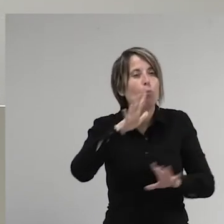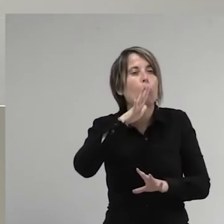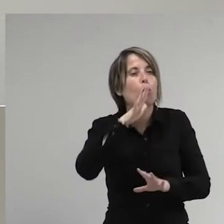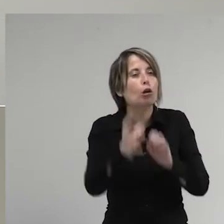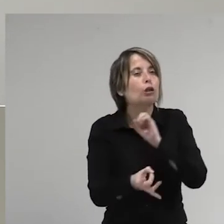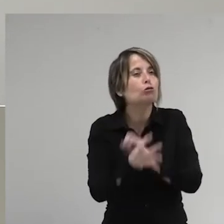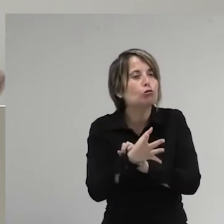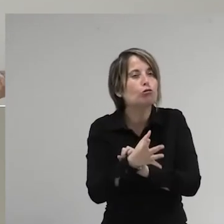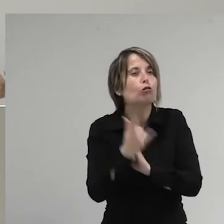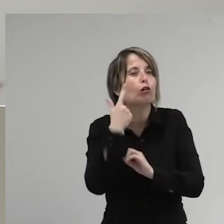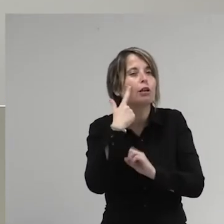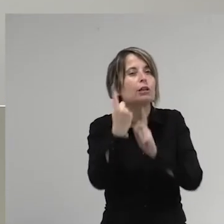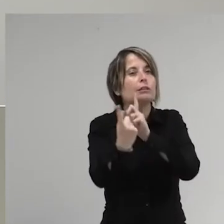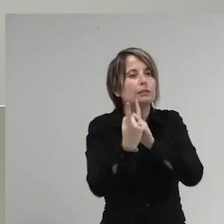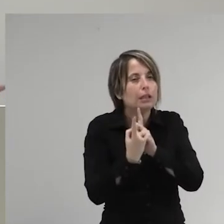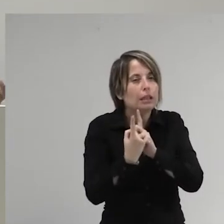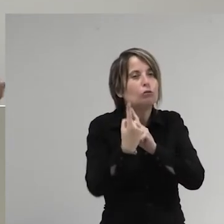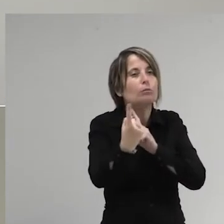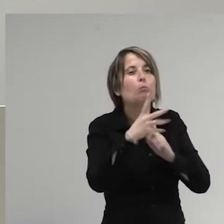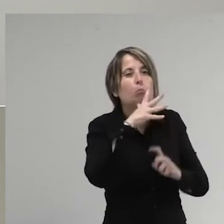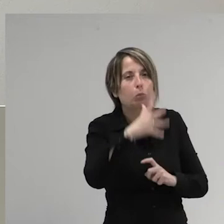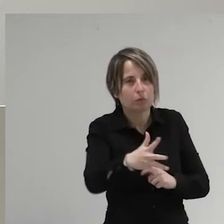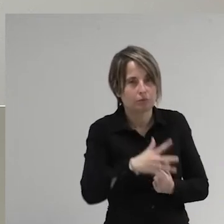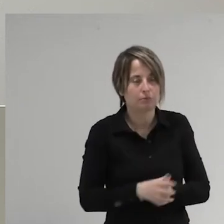quién viene y quién no viene en determinadas cosas, no lo sé.